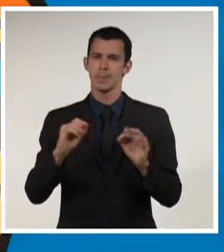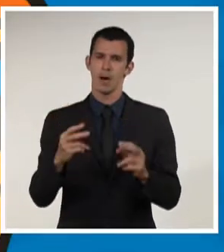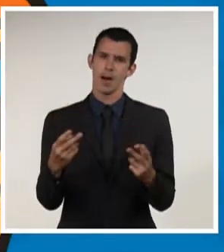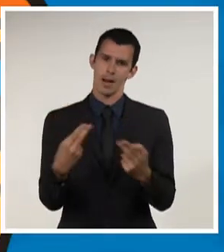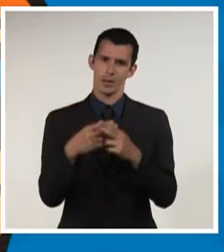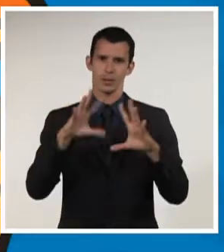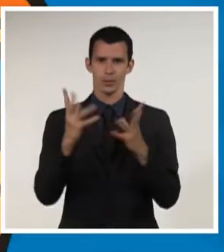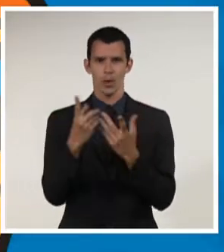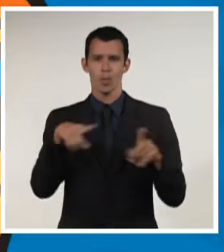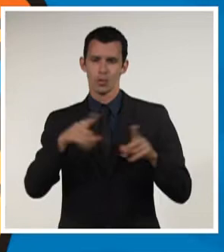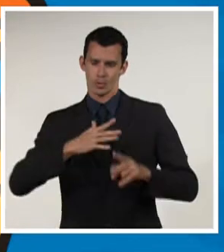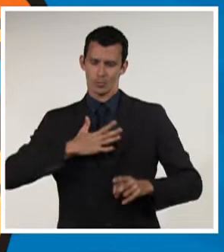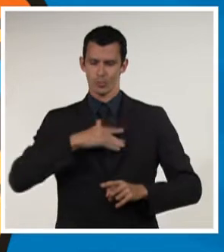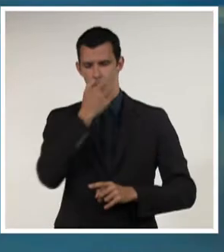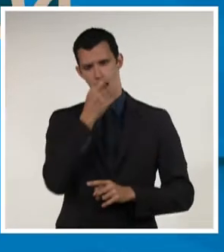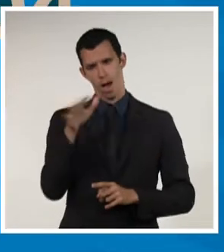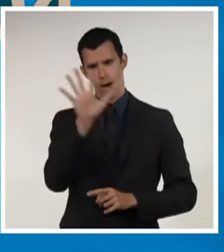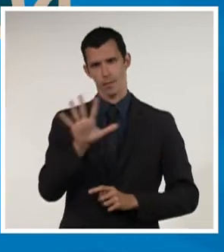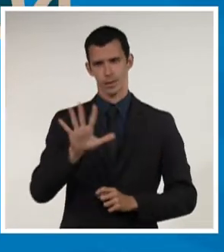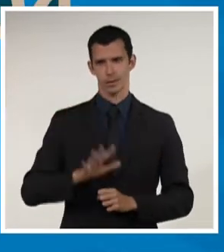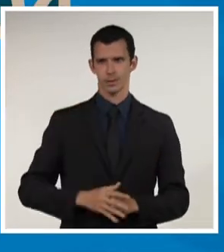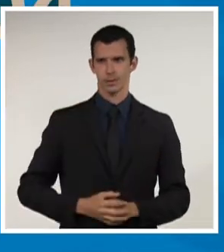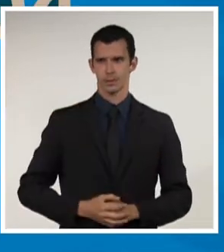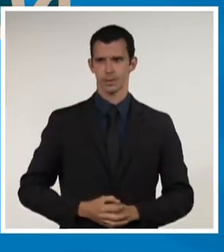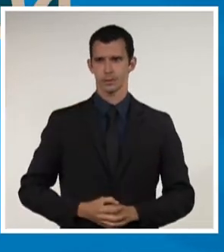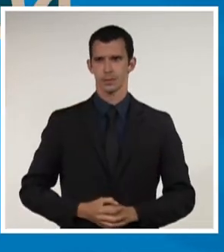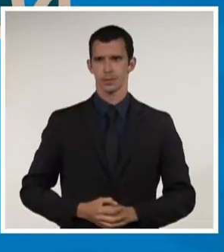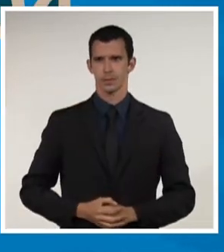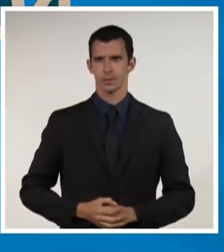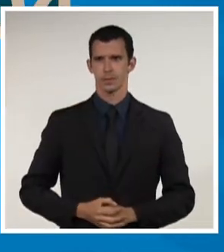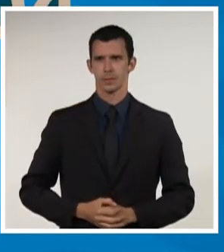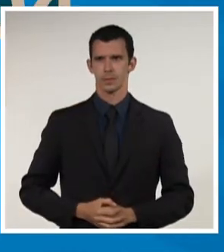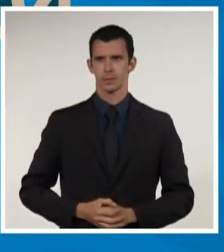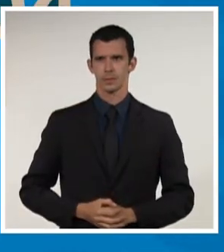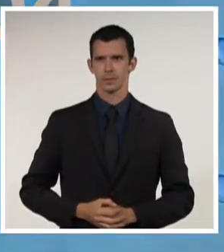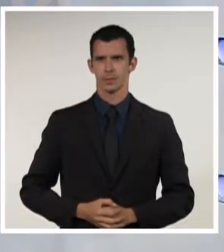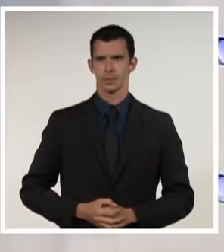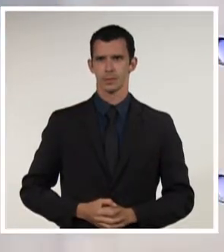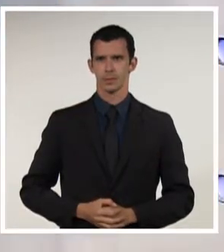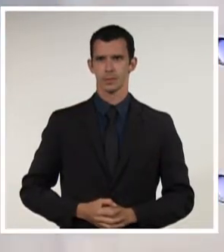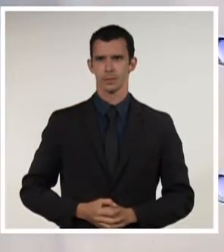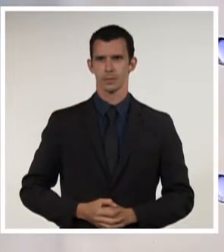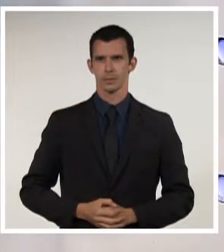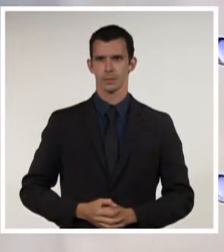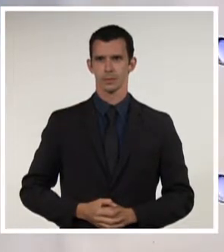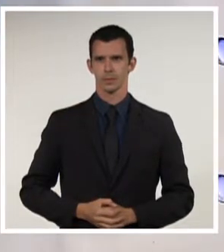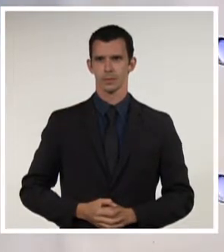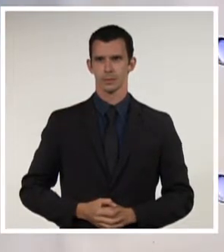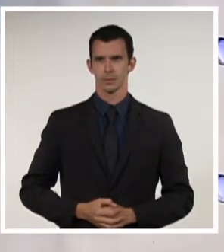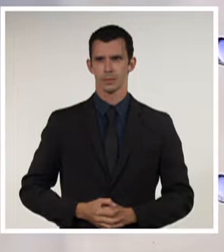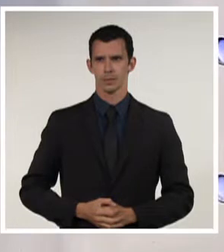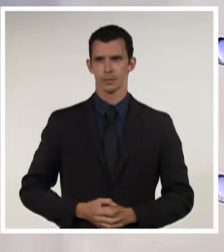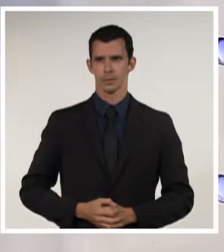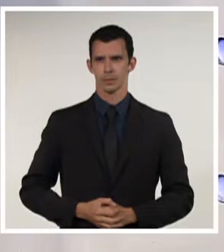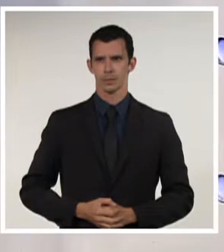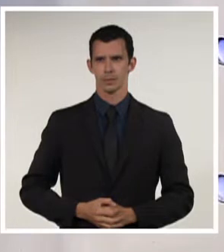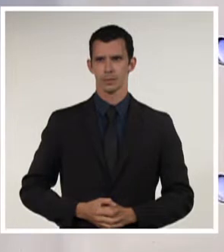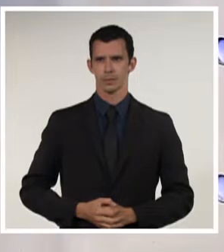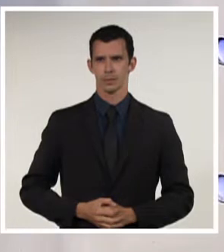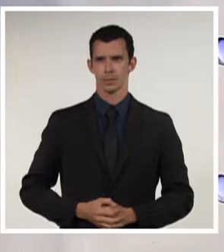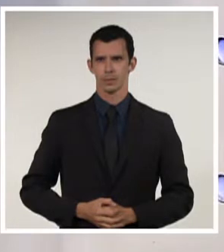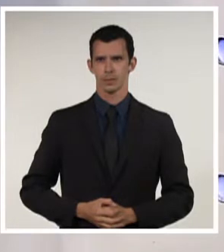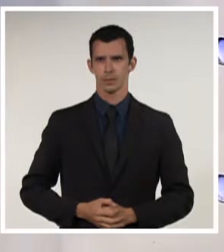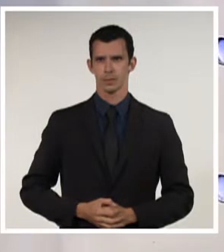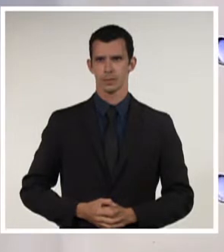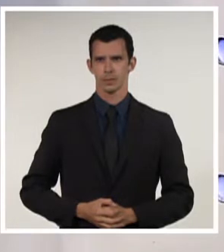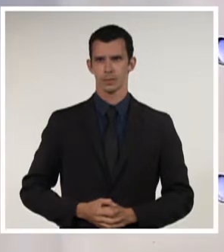yenín fleites sistema informativo de la televisión cubana y el décimo octavo festival internacional de